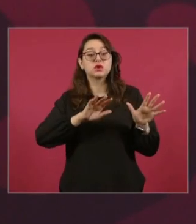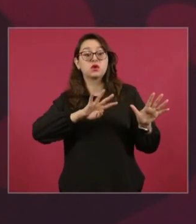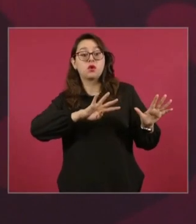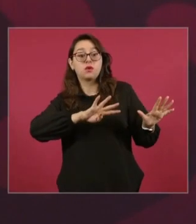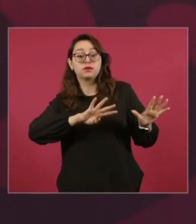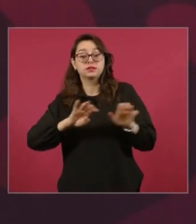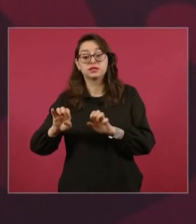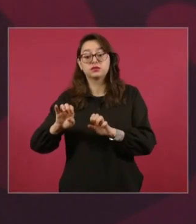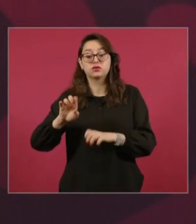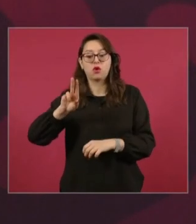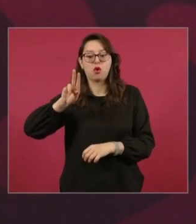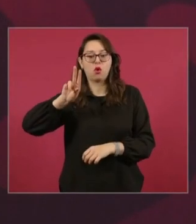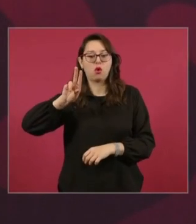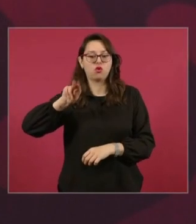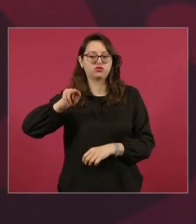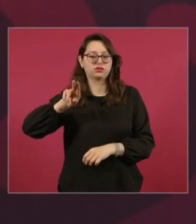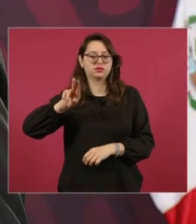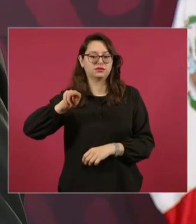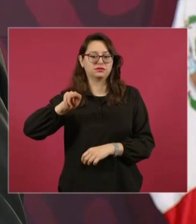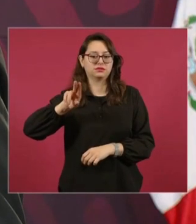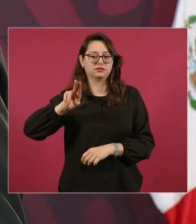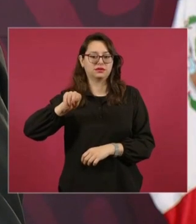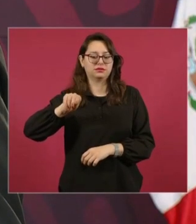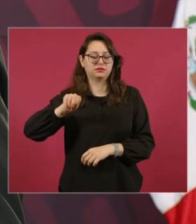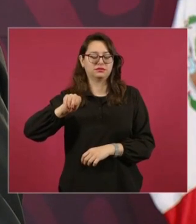1980, la de Salina Cruz.